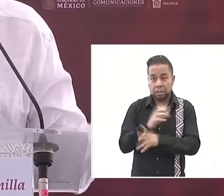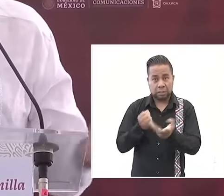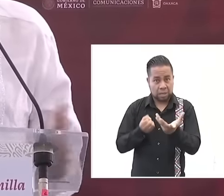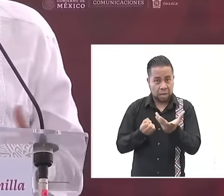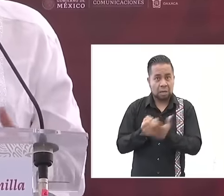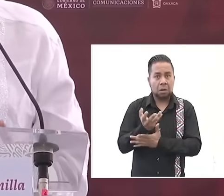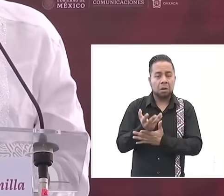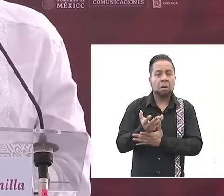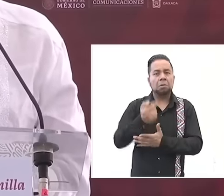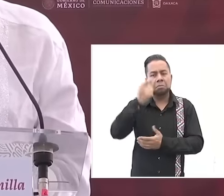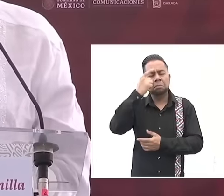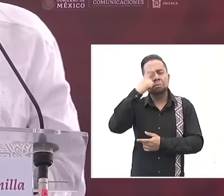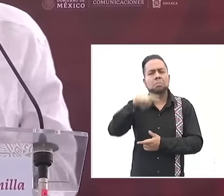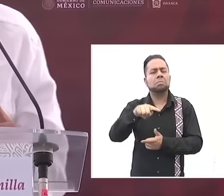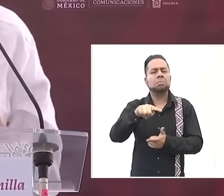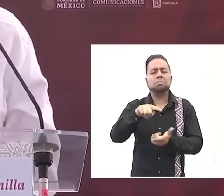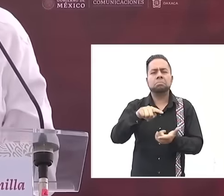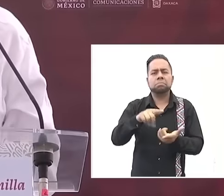a vivir